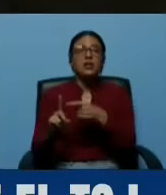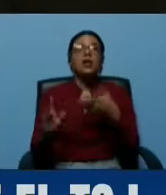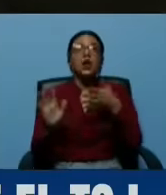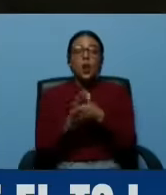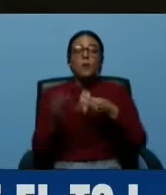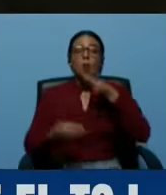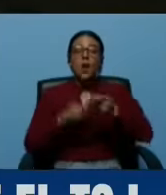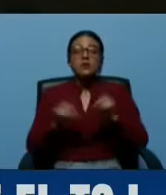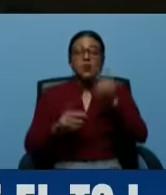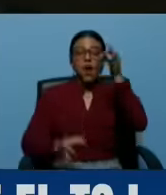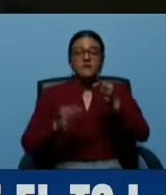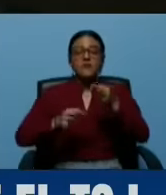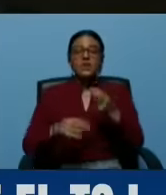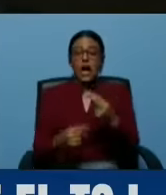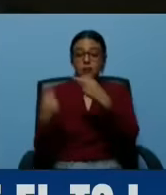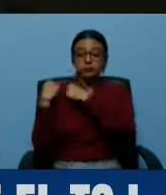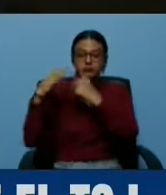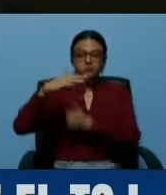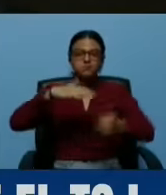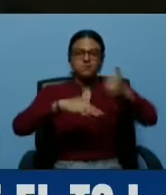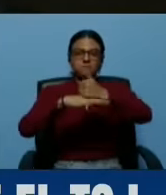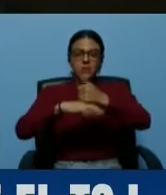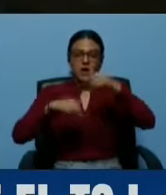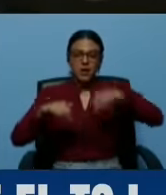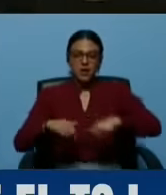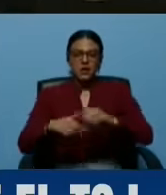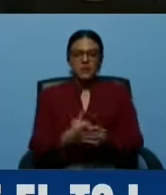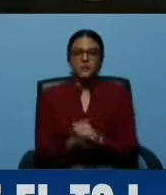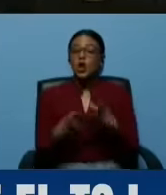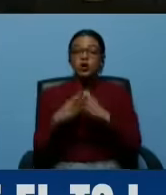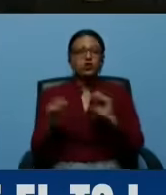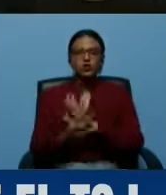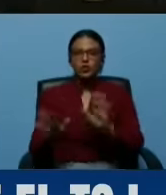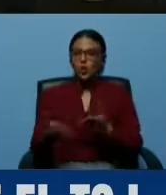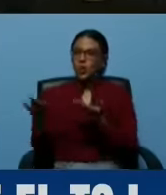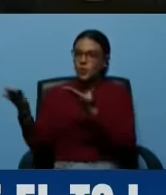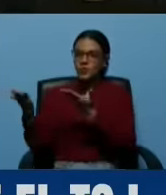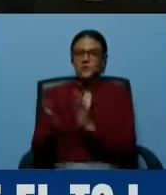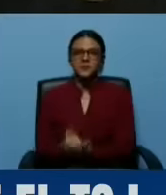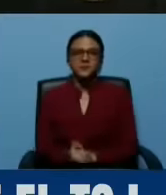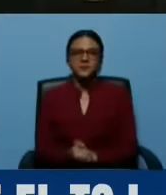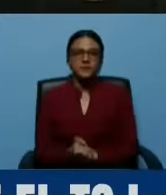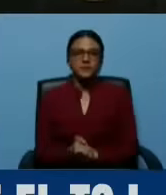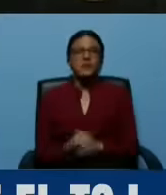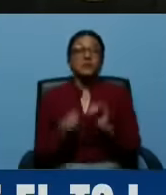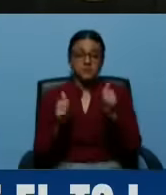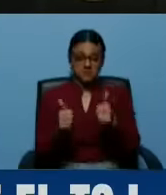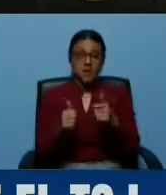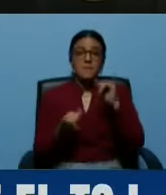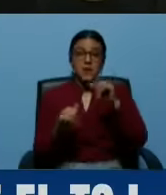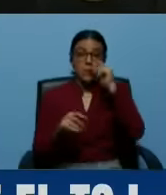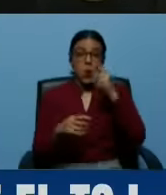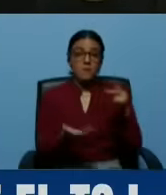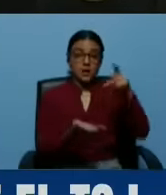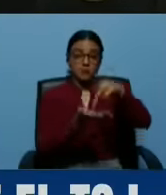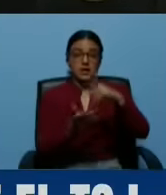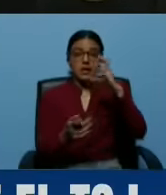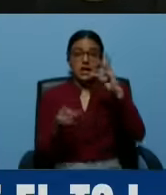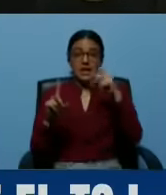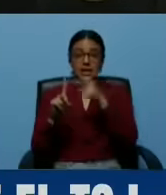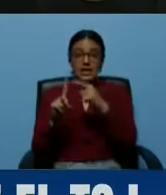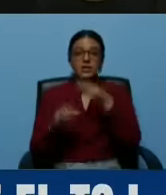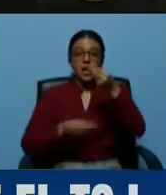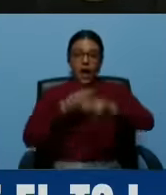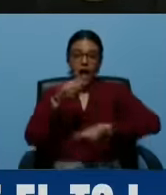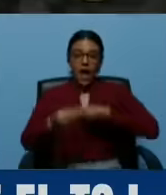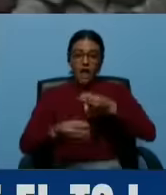fiscal general de la República. Es todo, presidenta. Comparecencia de Cristian Chirinos en representación de la organización con fines